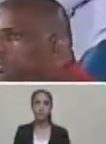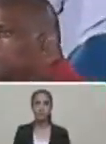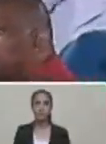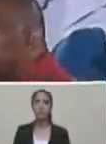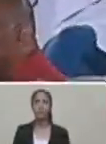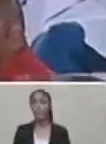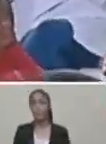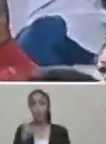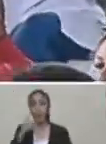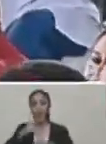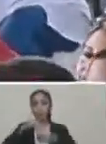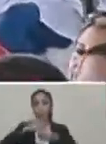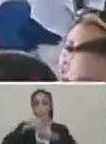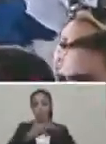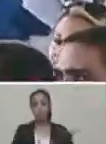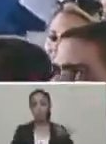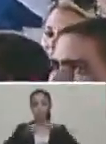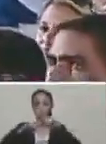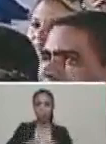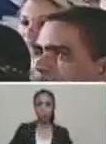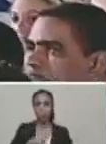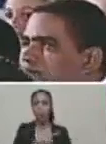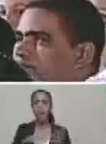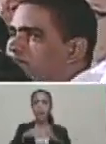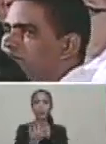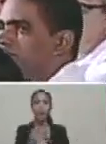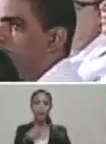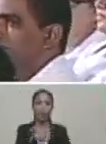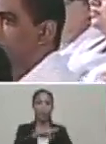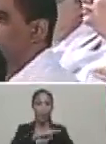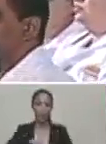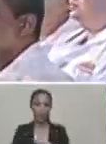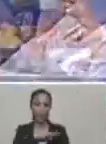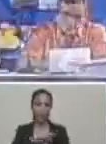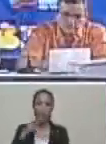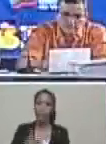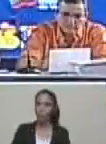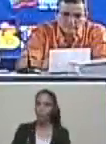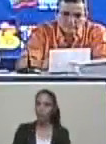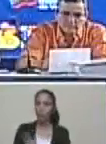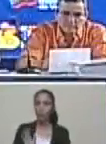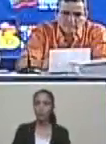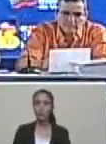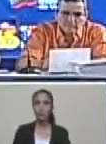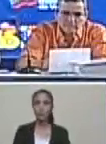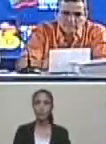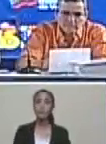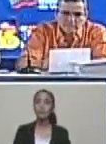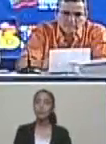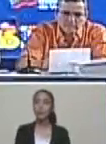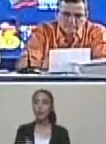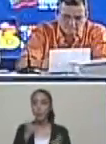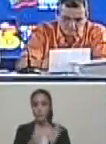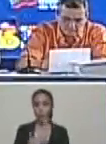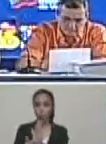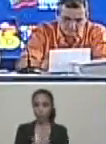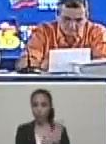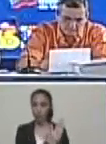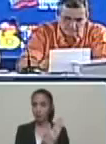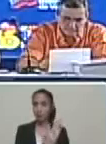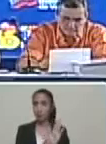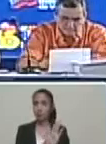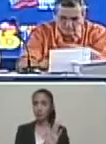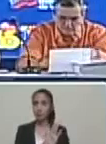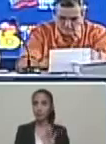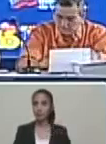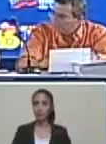Estos son los datos de la misión Barrio Adentro, muy importante, porque nos colocan,